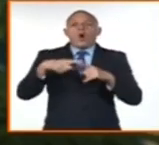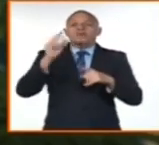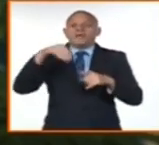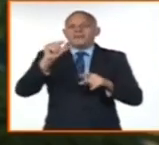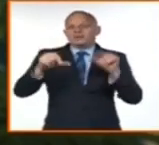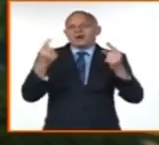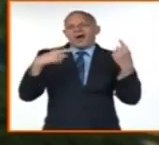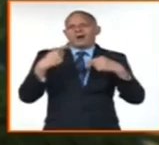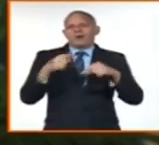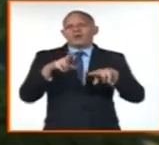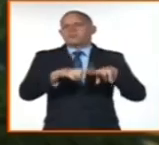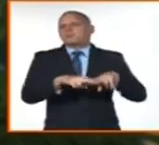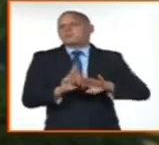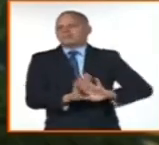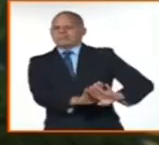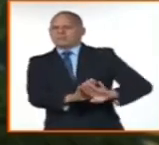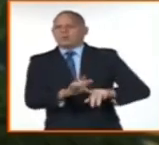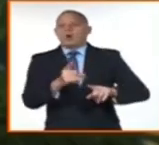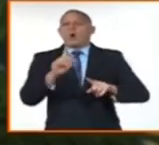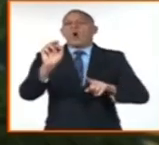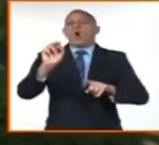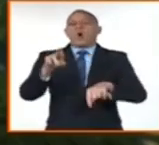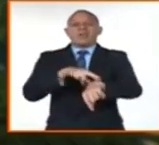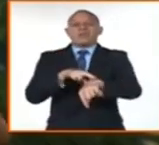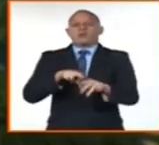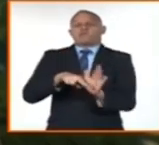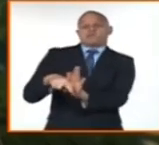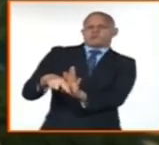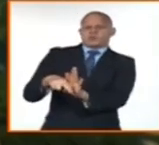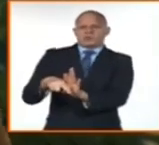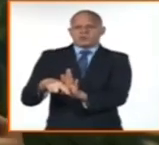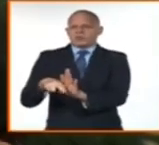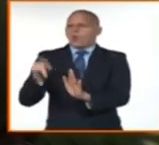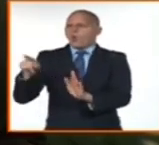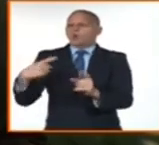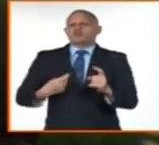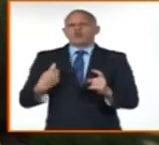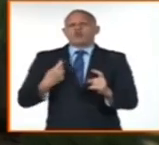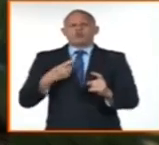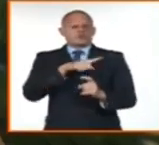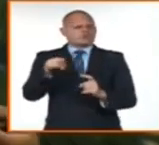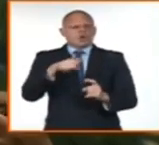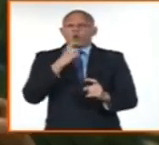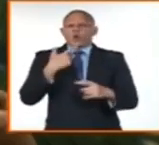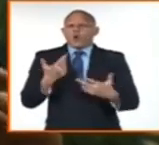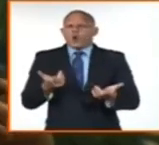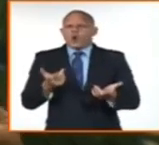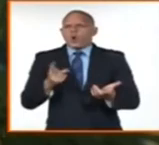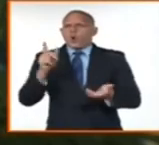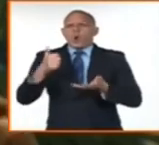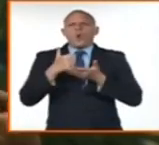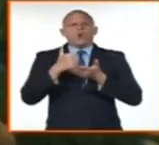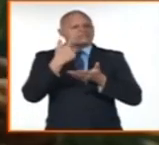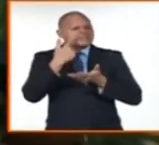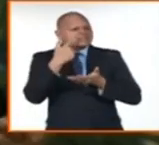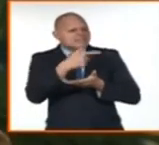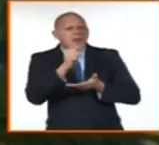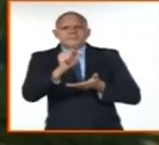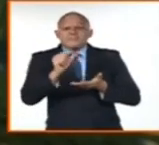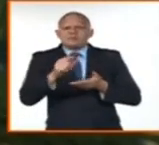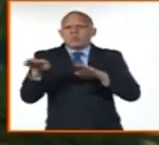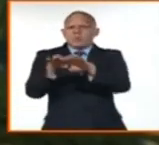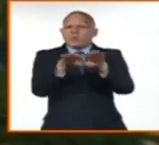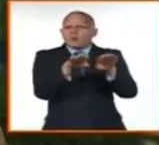cómo se mueve el país en este tema de los debates? Para mí es triste, le estaba comentando a los amigos acá, triste que en Estados Unidos no se